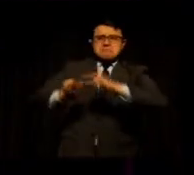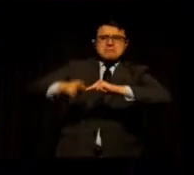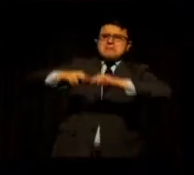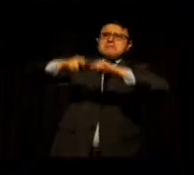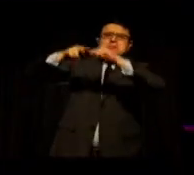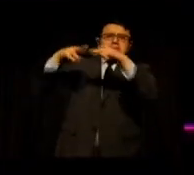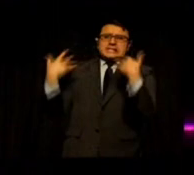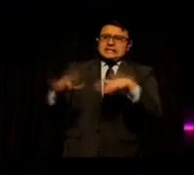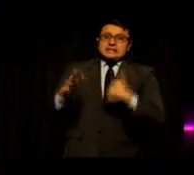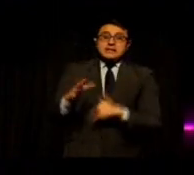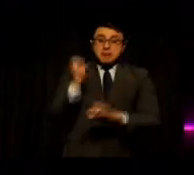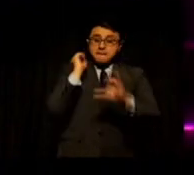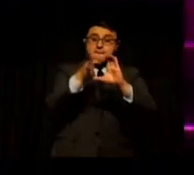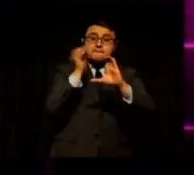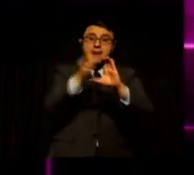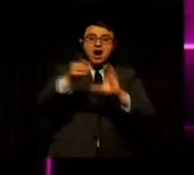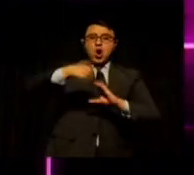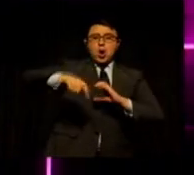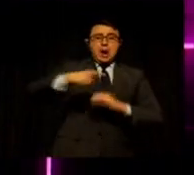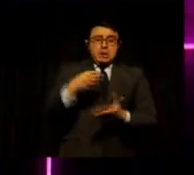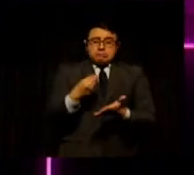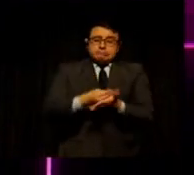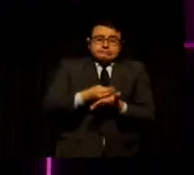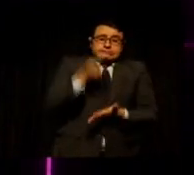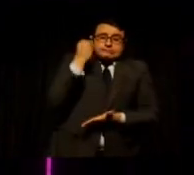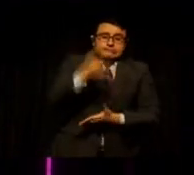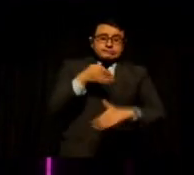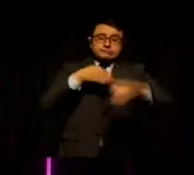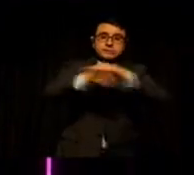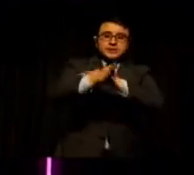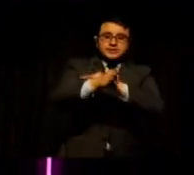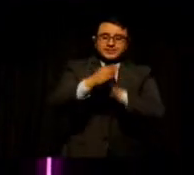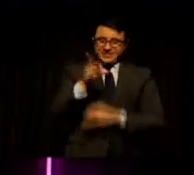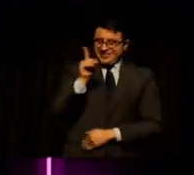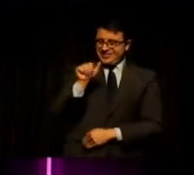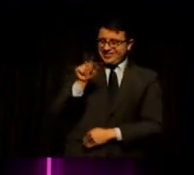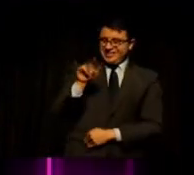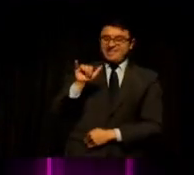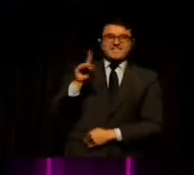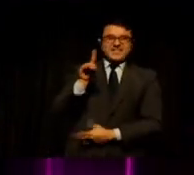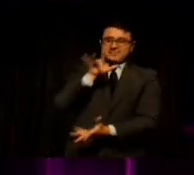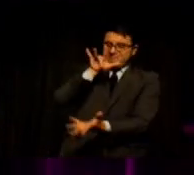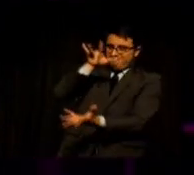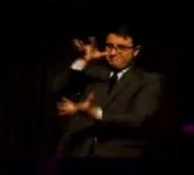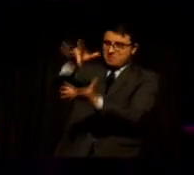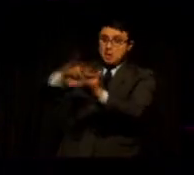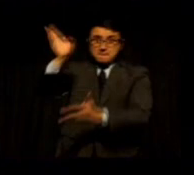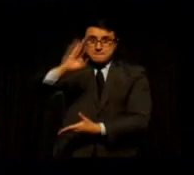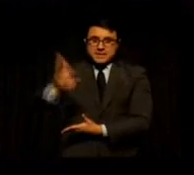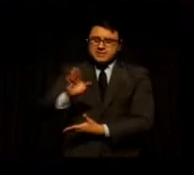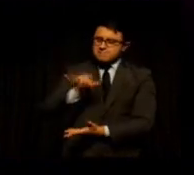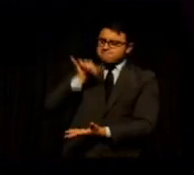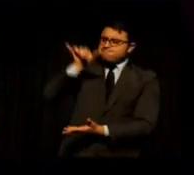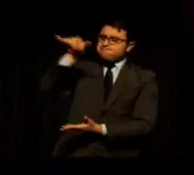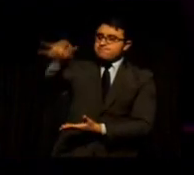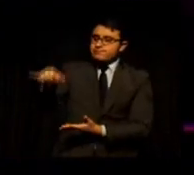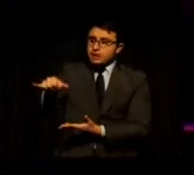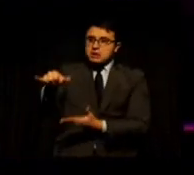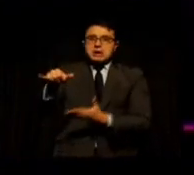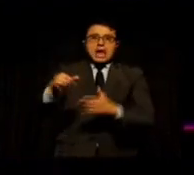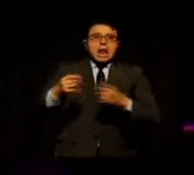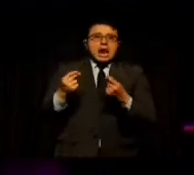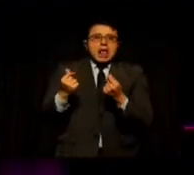y los bancos son costosos pues david en un tiempo récord llegó a más de 7 millones